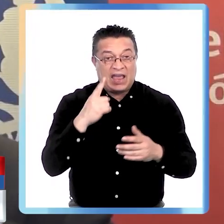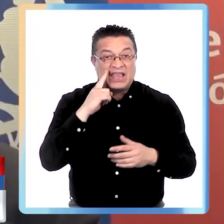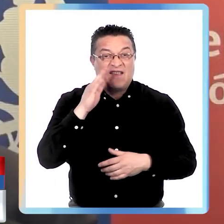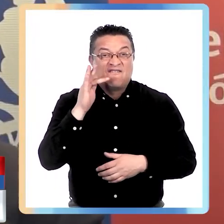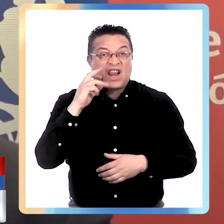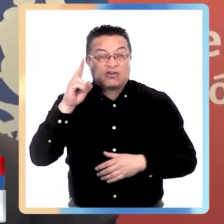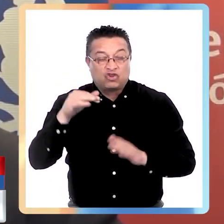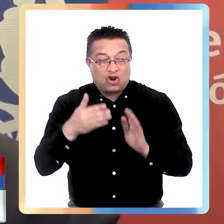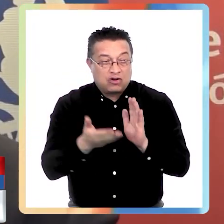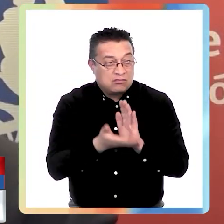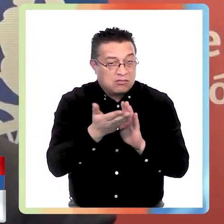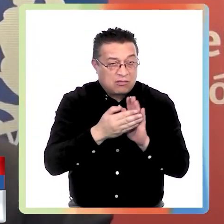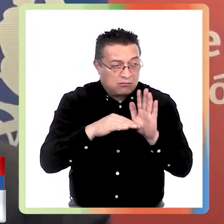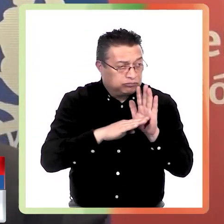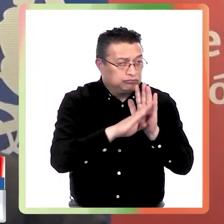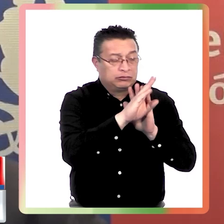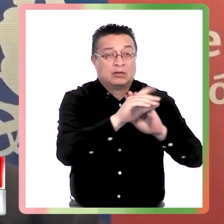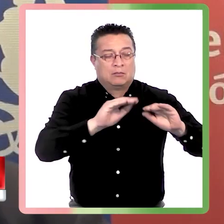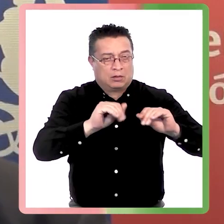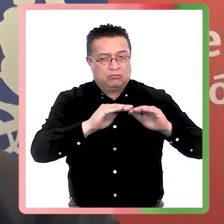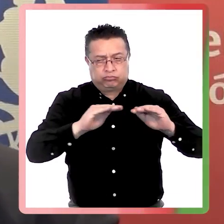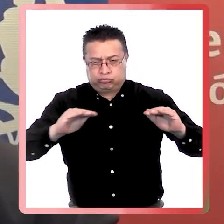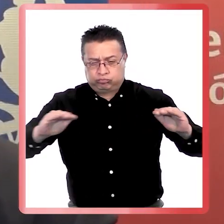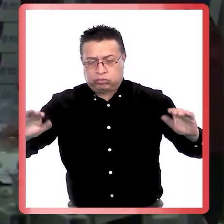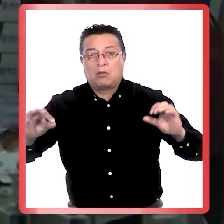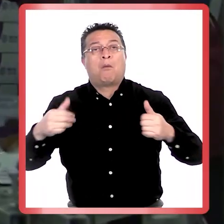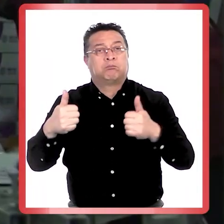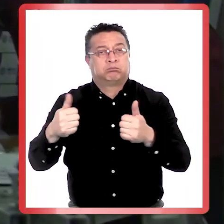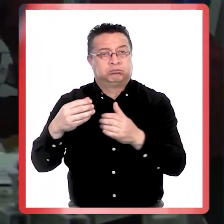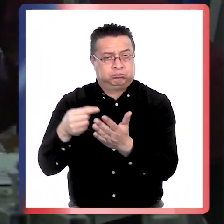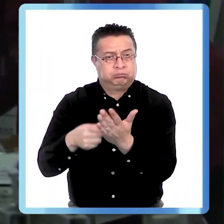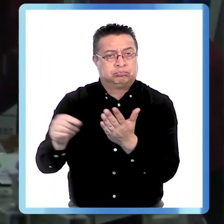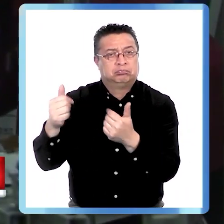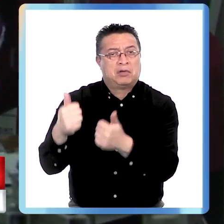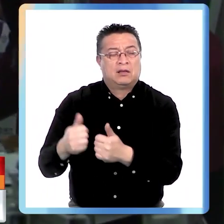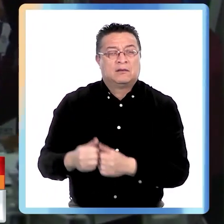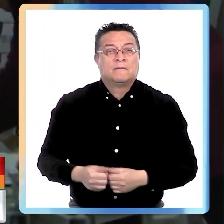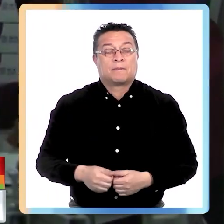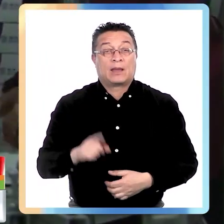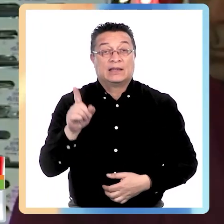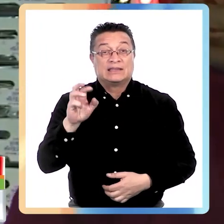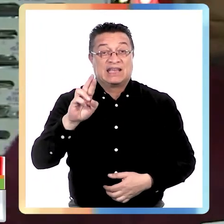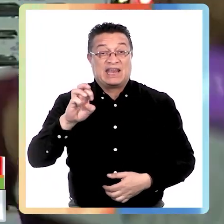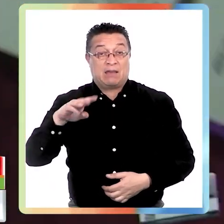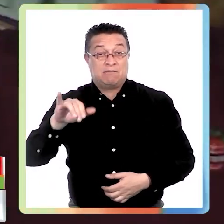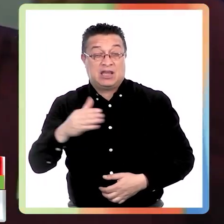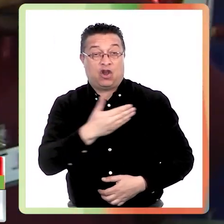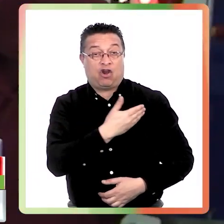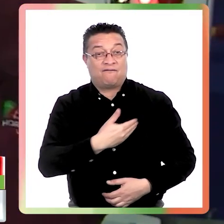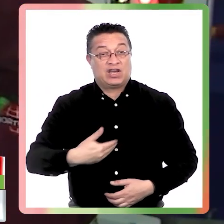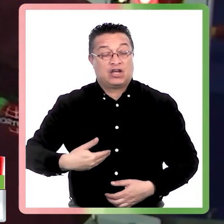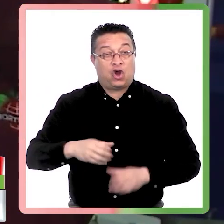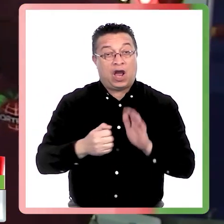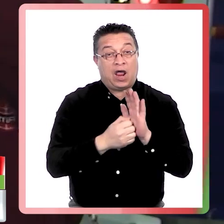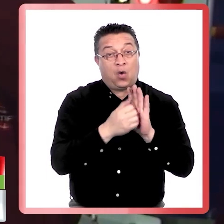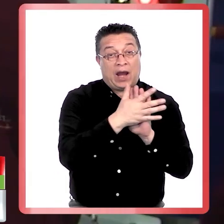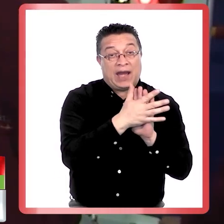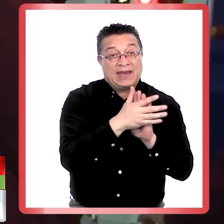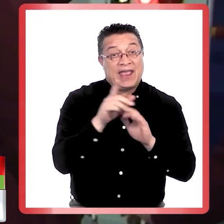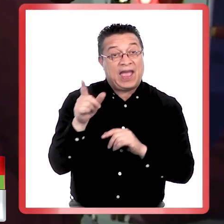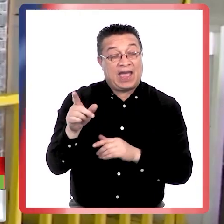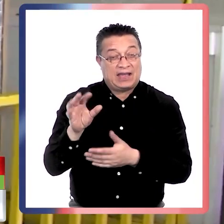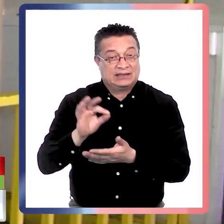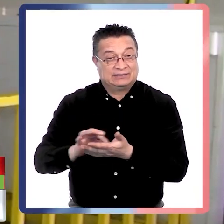estabilizar la inflación junto con el Banco Central ha rendido frutos. En tanto, la seremi de Gobierno de Araucanía, Verónica